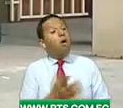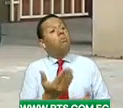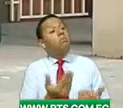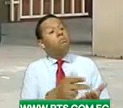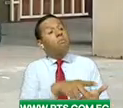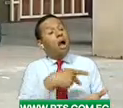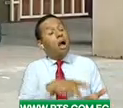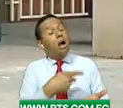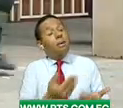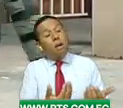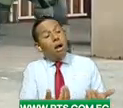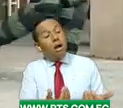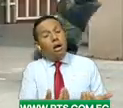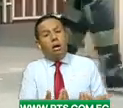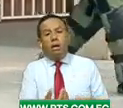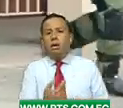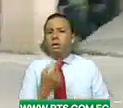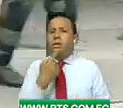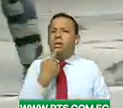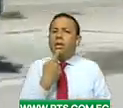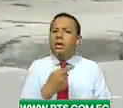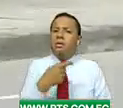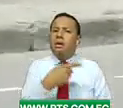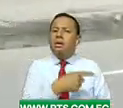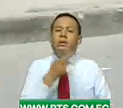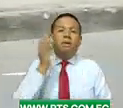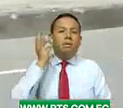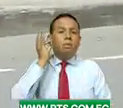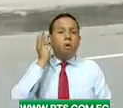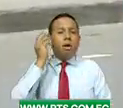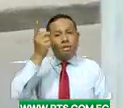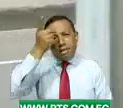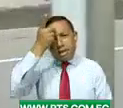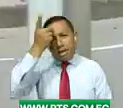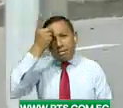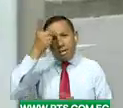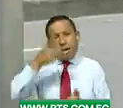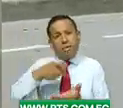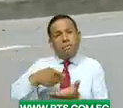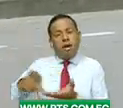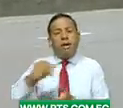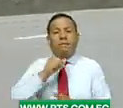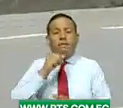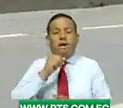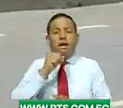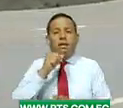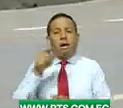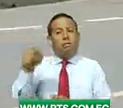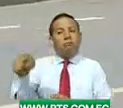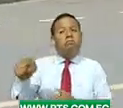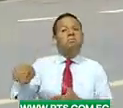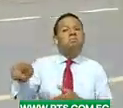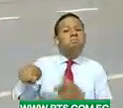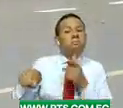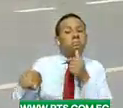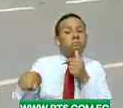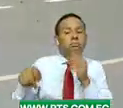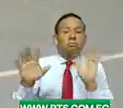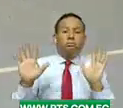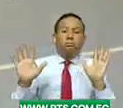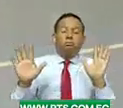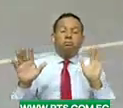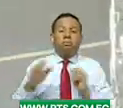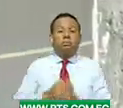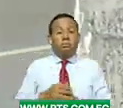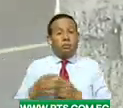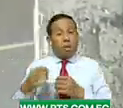hace referencia a que la mujer supuestamente debe esa cantidad, a quien estaría detrás de las amenazas. Los equipos tácticos se